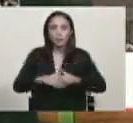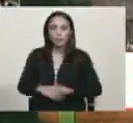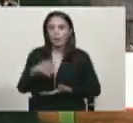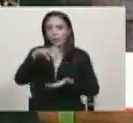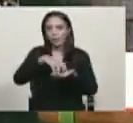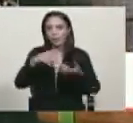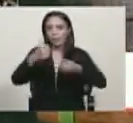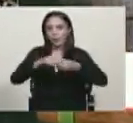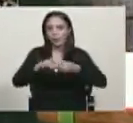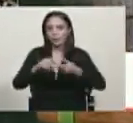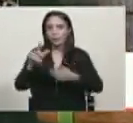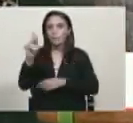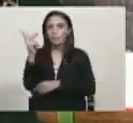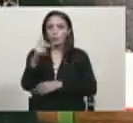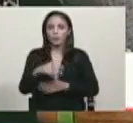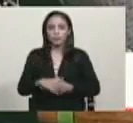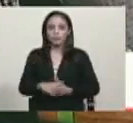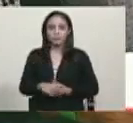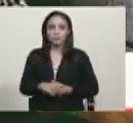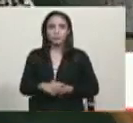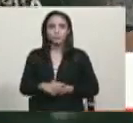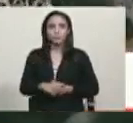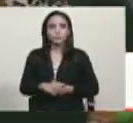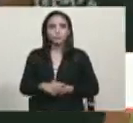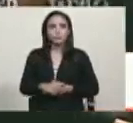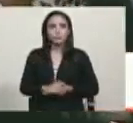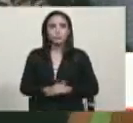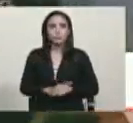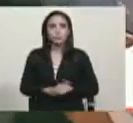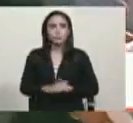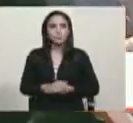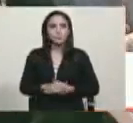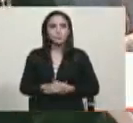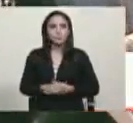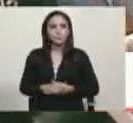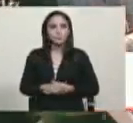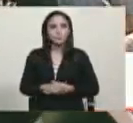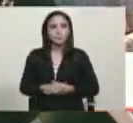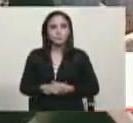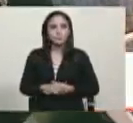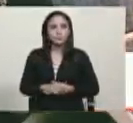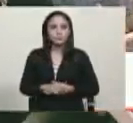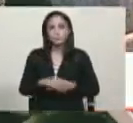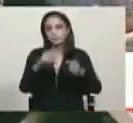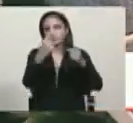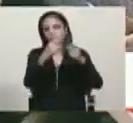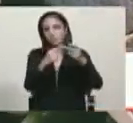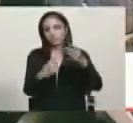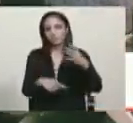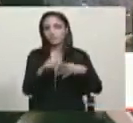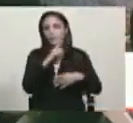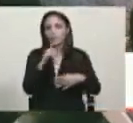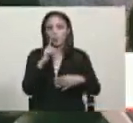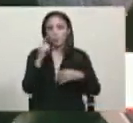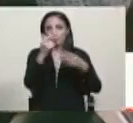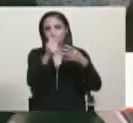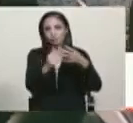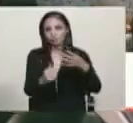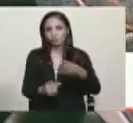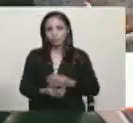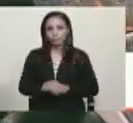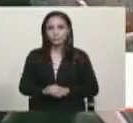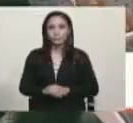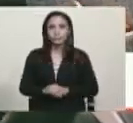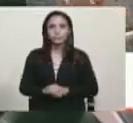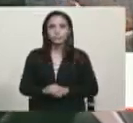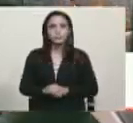Manuel Danino, San Francisco, Francisco Ochoa, El Bajo, Los Cortijos,